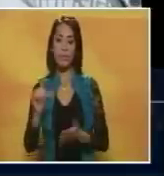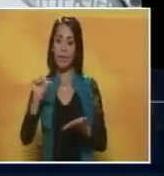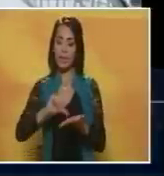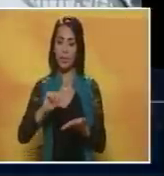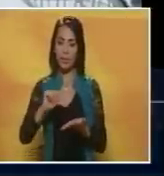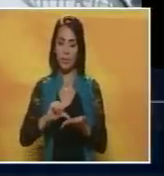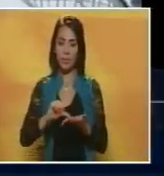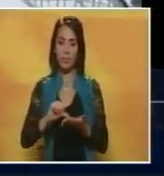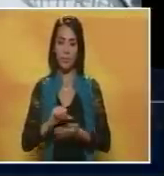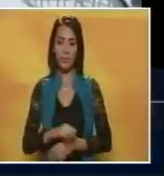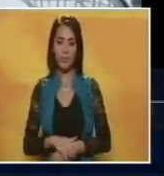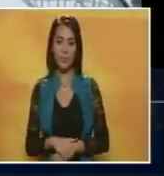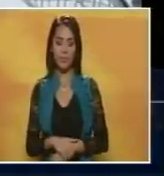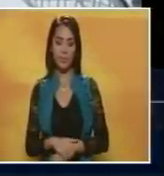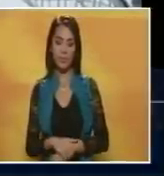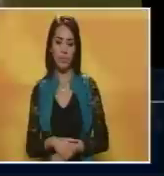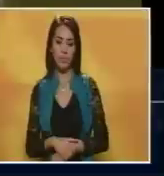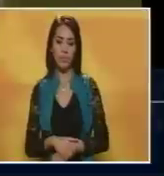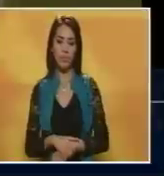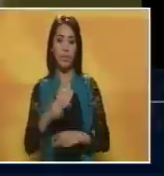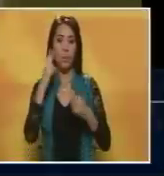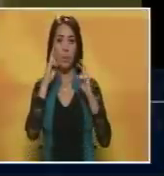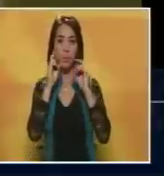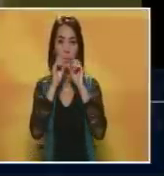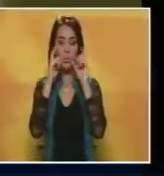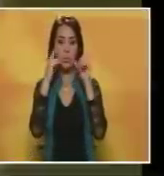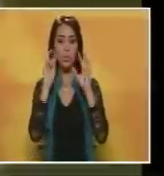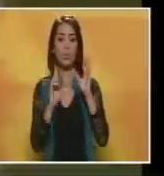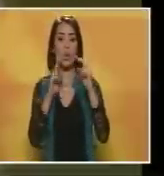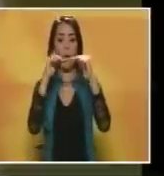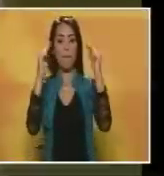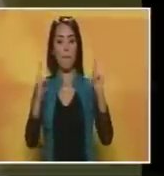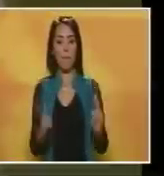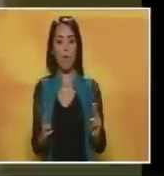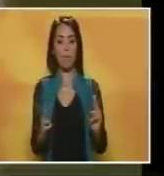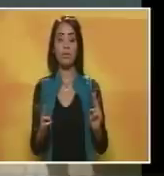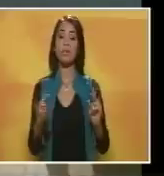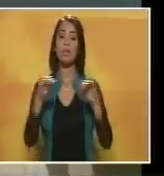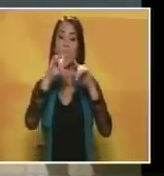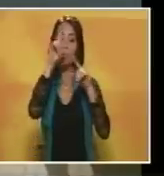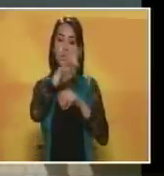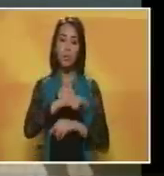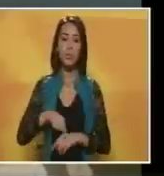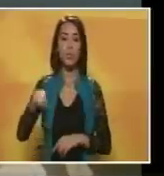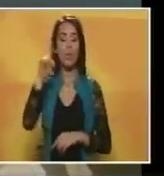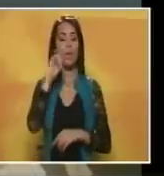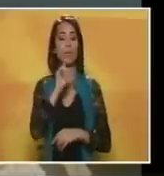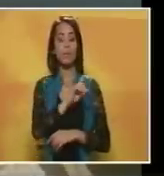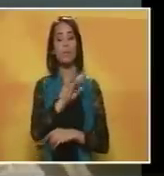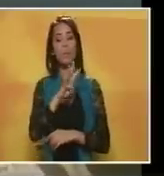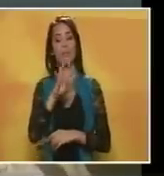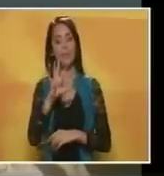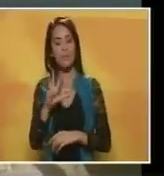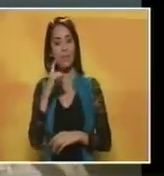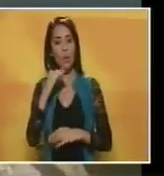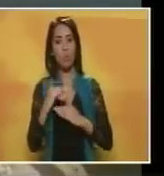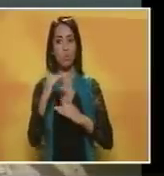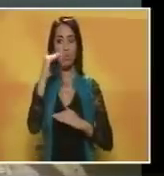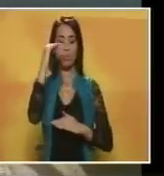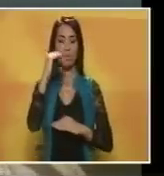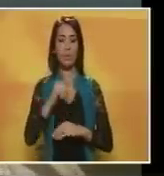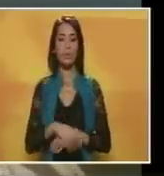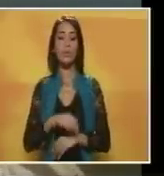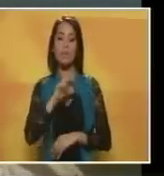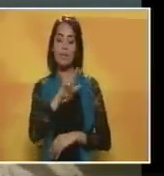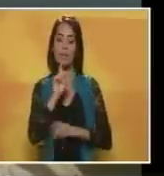provincia de shandong la atracción que combina un puente y una rueda de 145 metros de alto y cuenta con